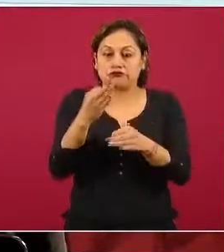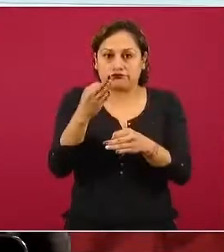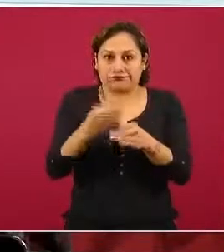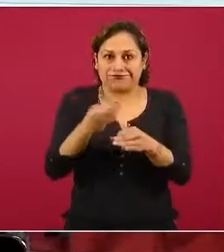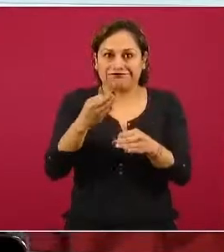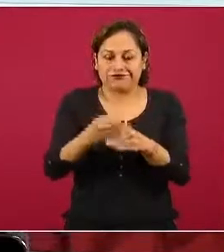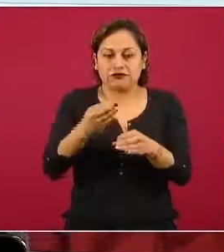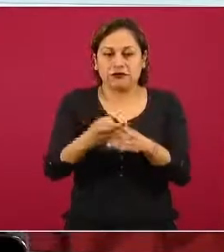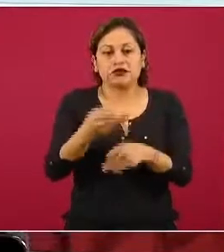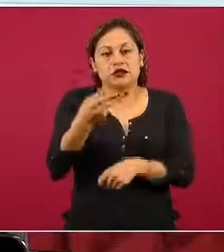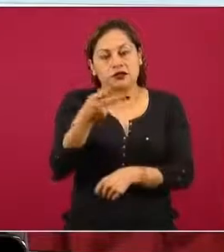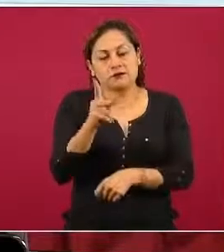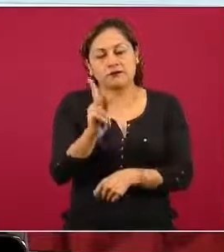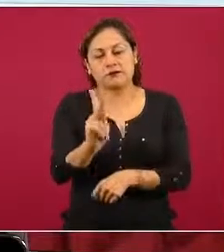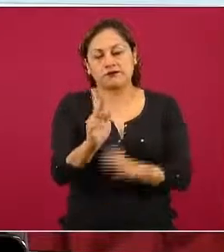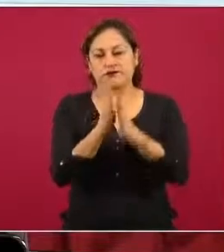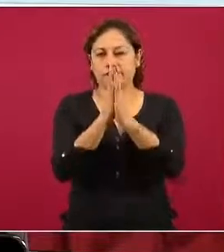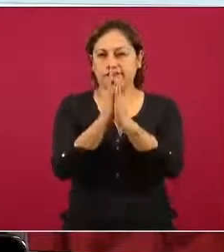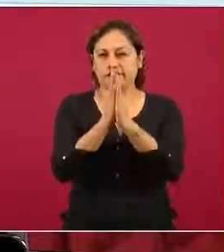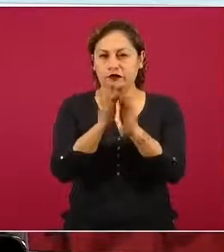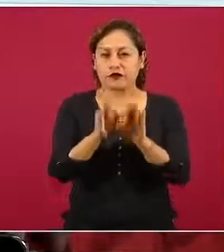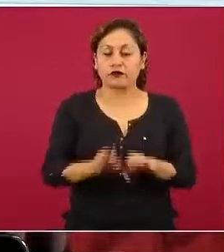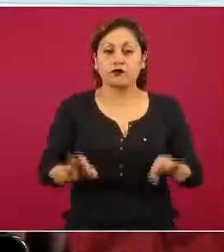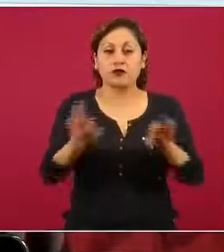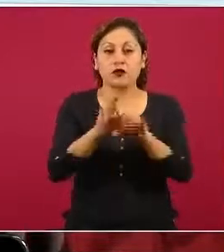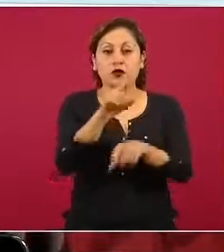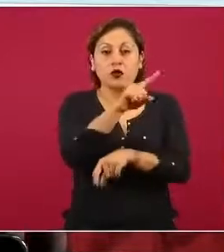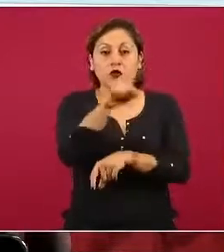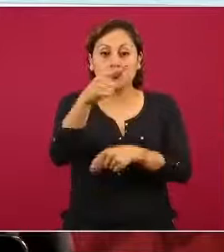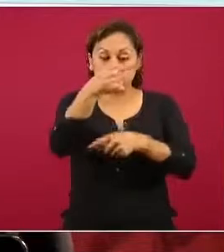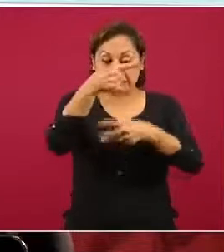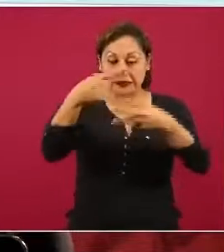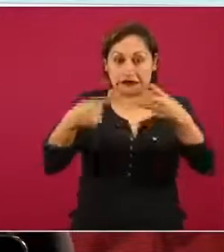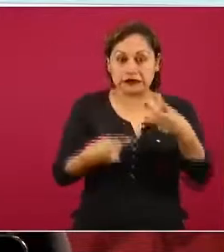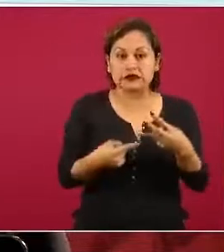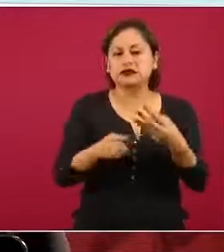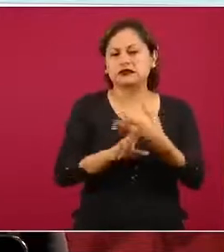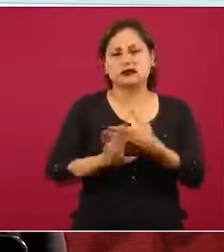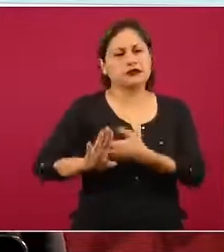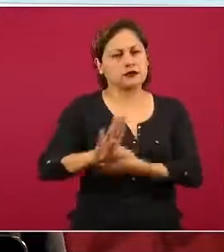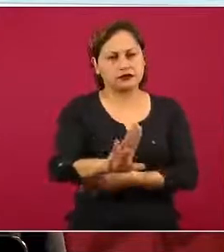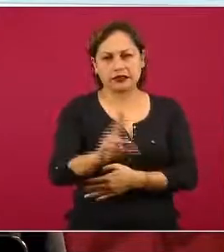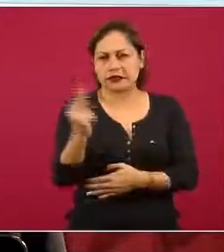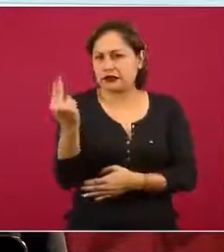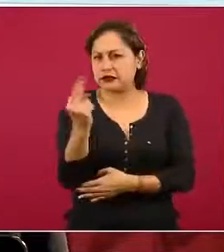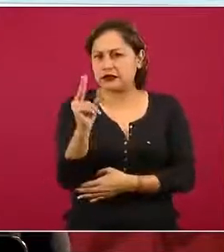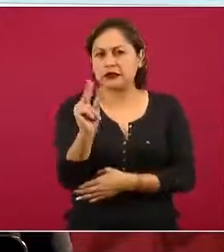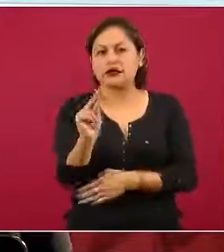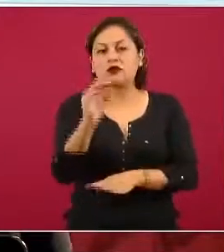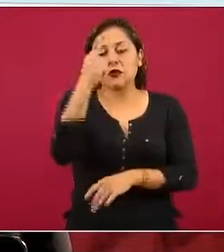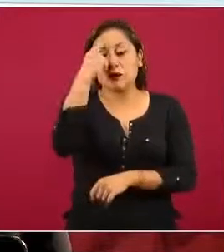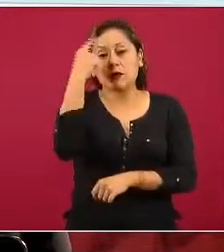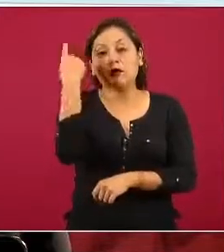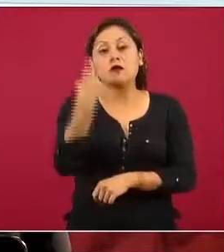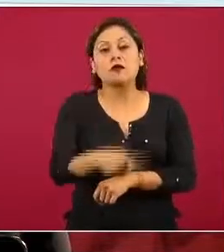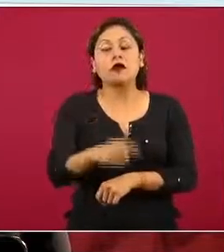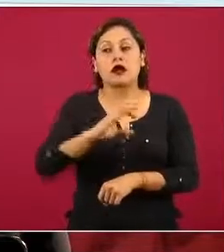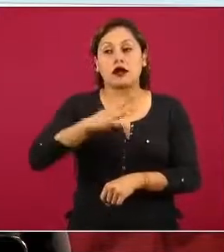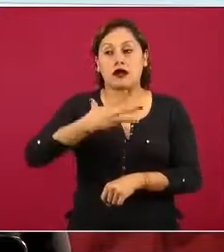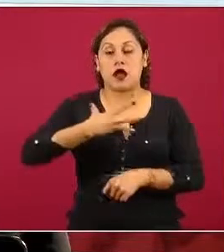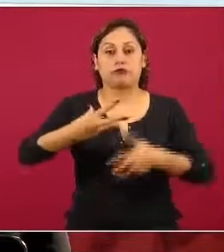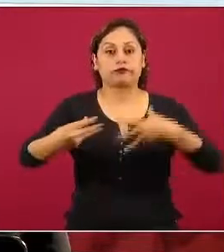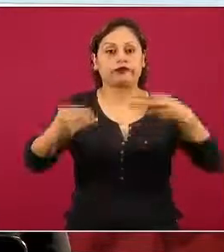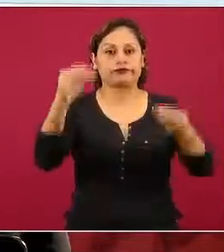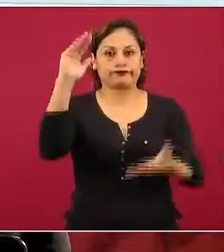pues es importante que evitemos estos tres elementos para poder también disminuir la transmisión, quedarnos en